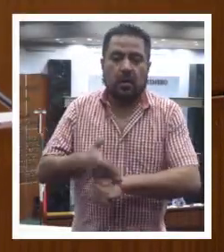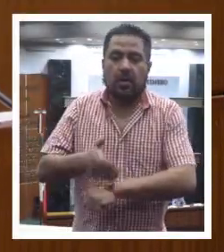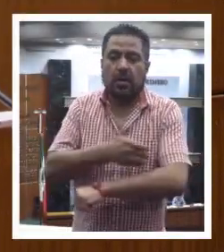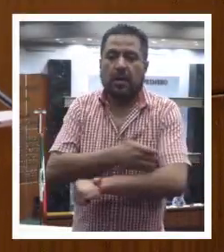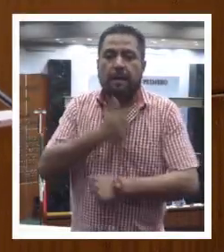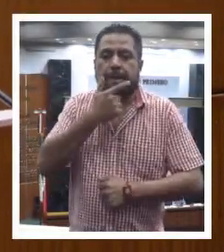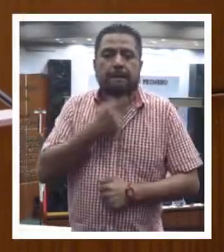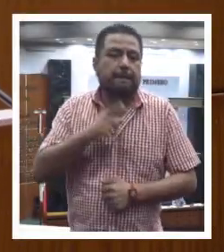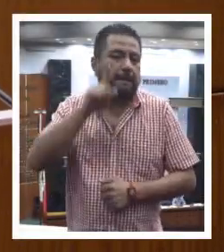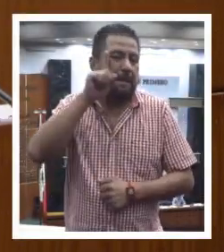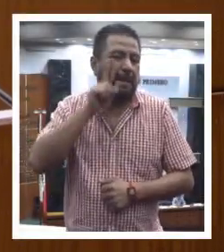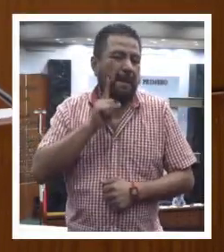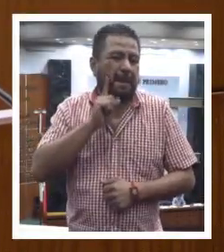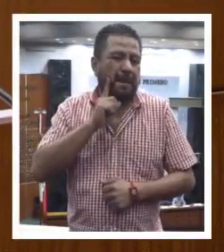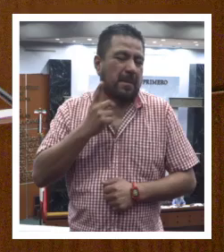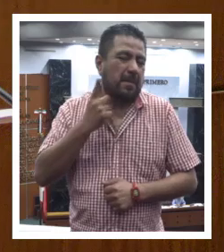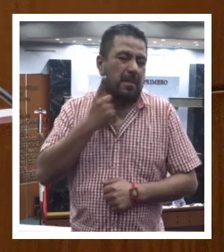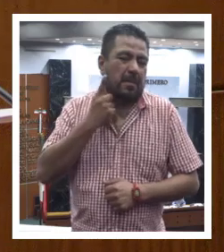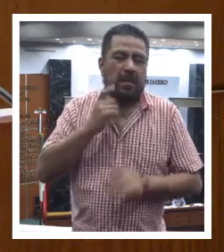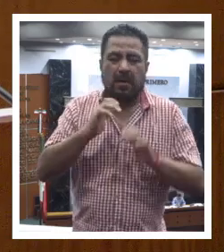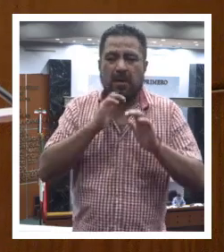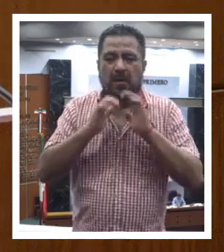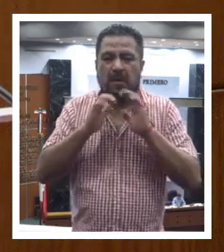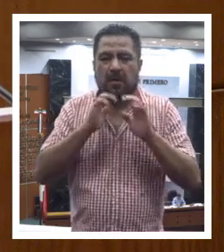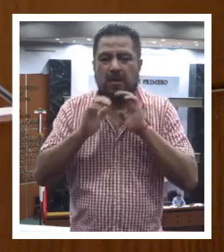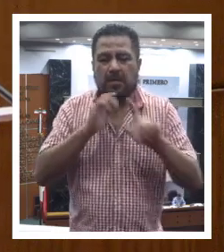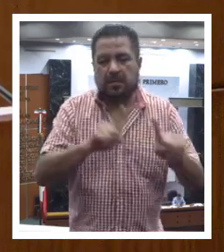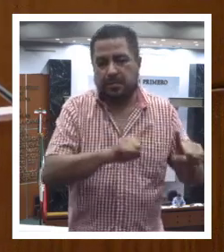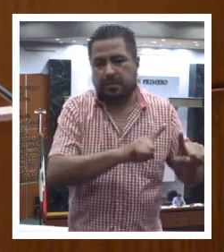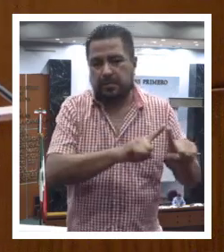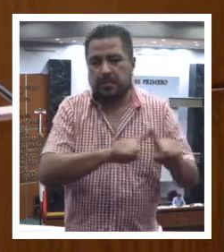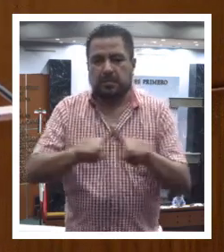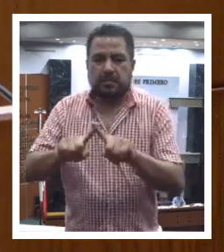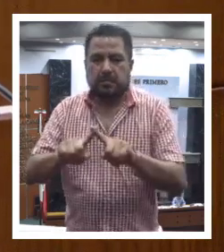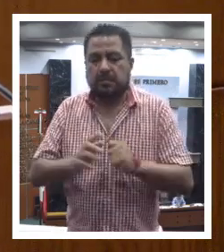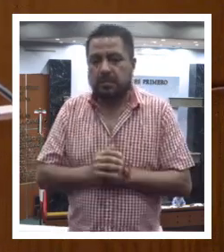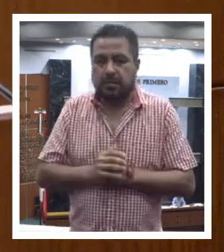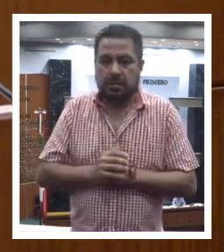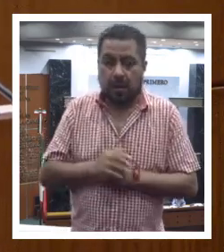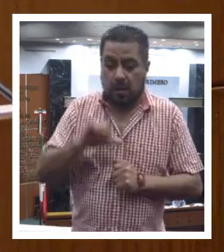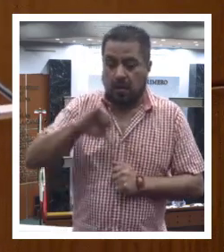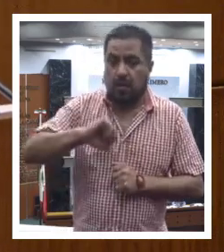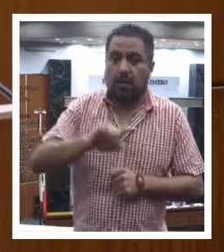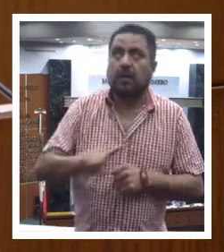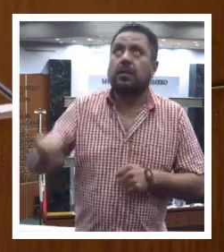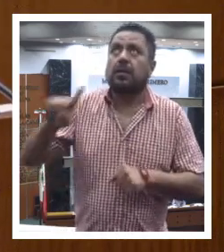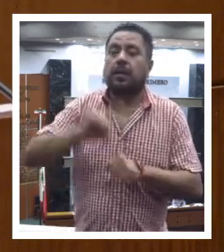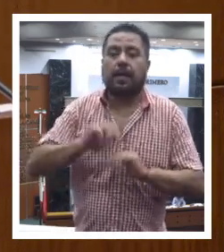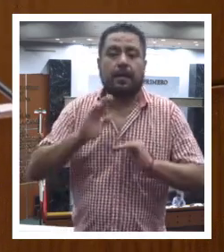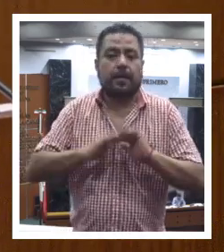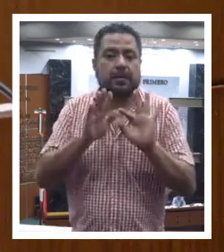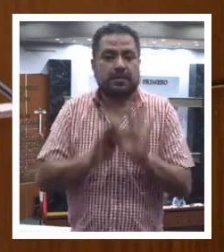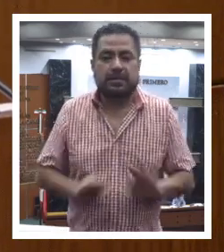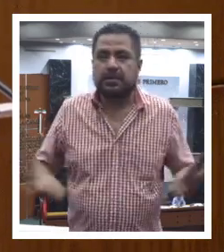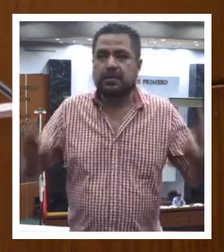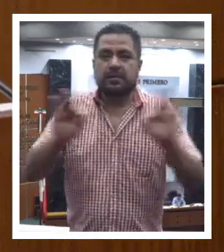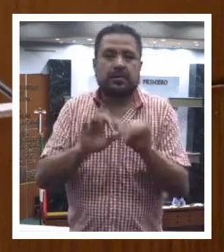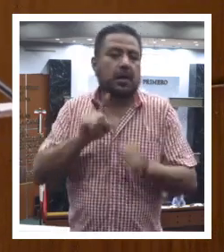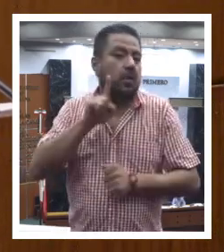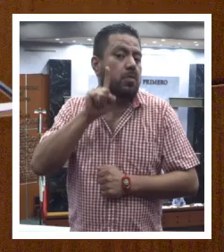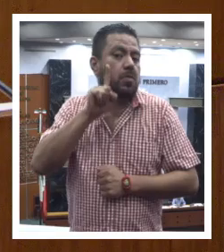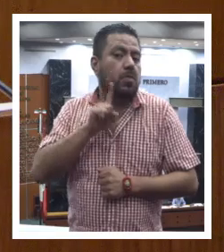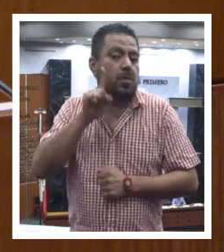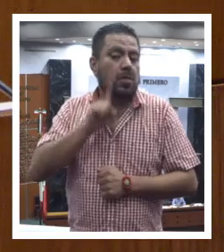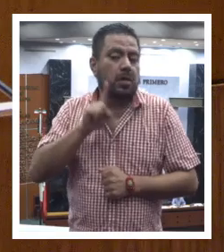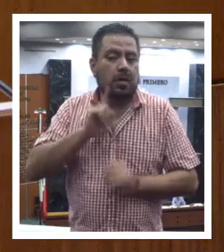compañeras y compañeros legisladores, medios de comunicación. Esta fecha es de gran significado para las mujeres,